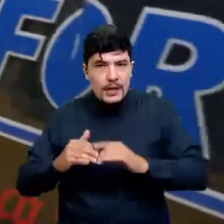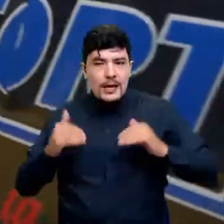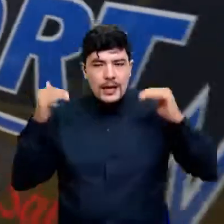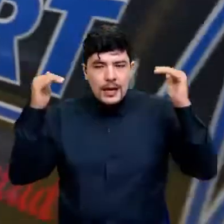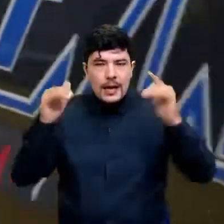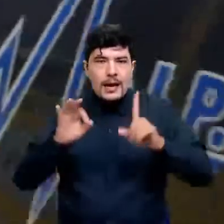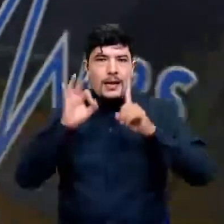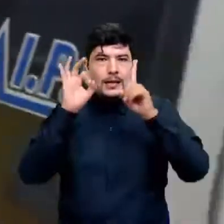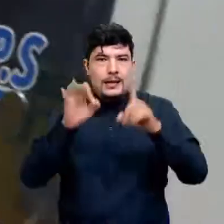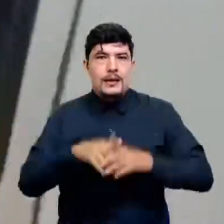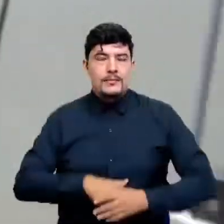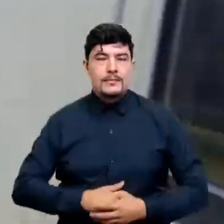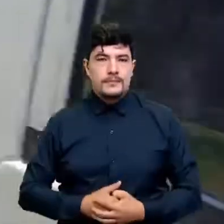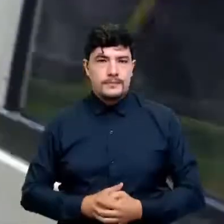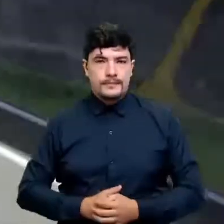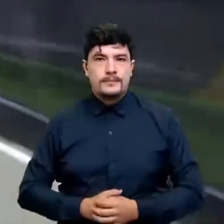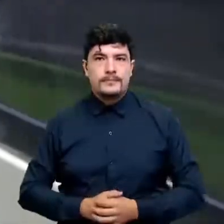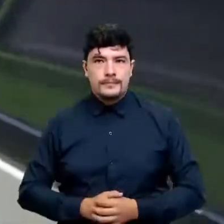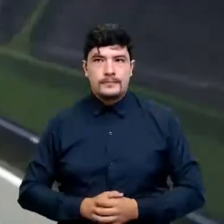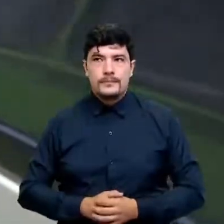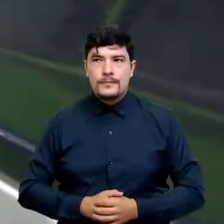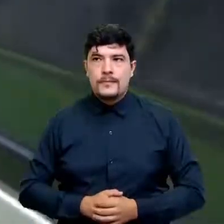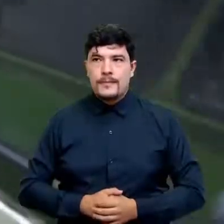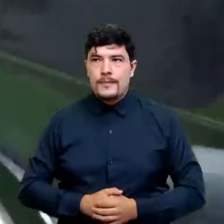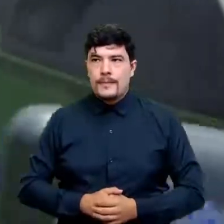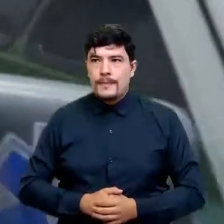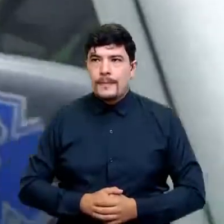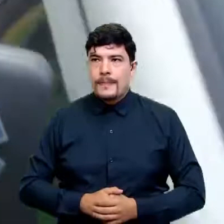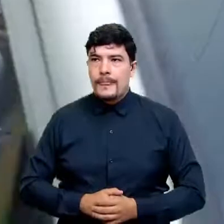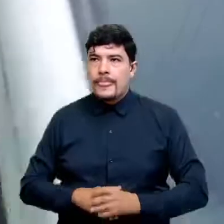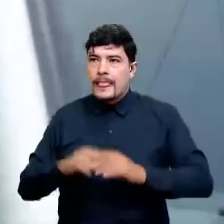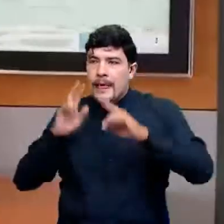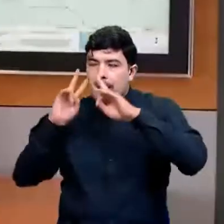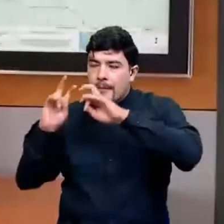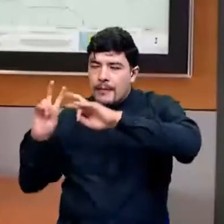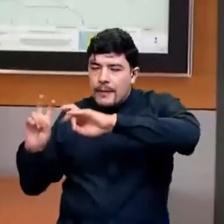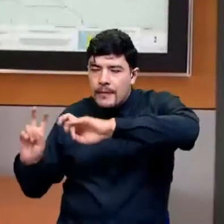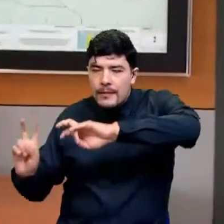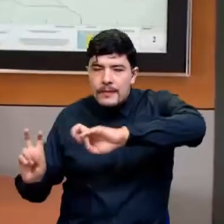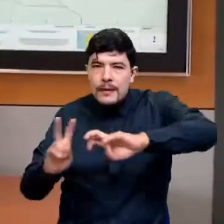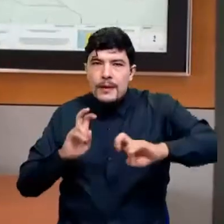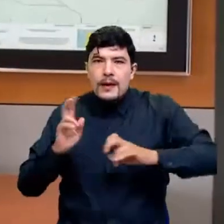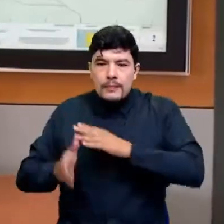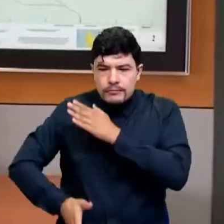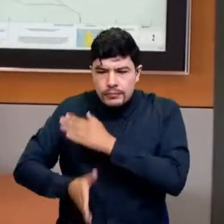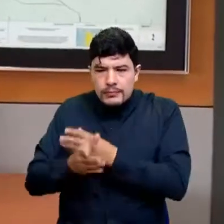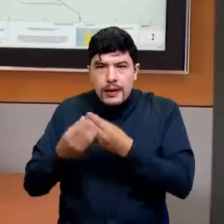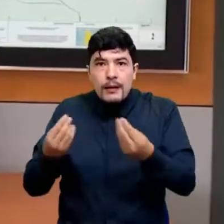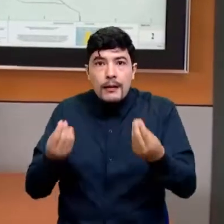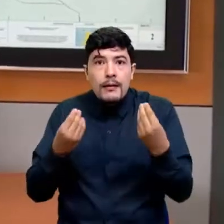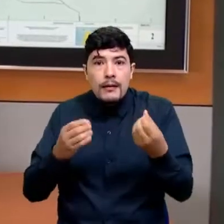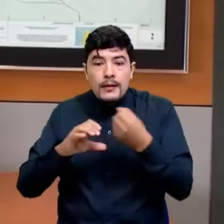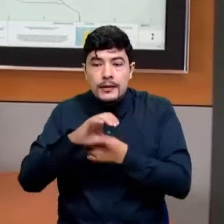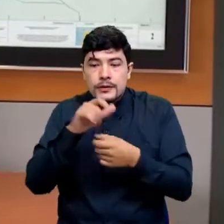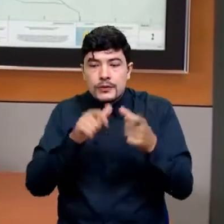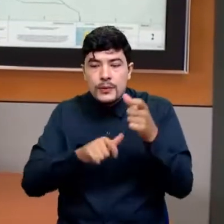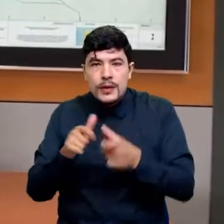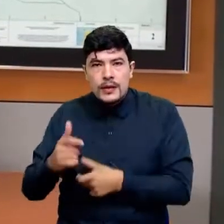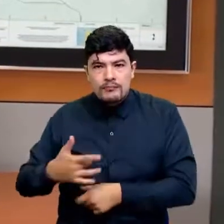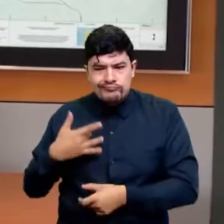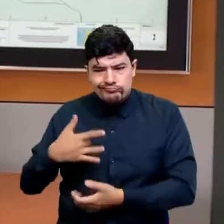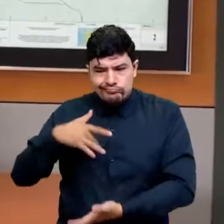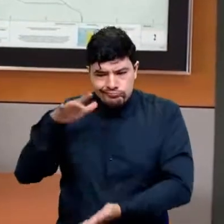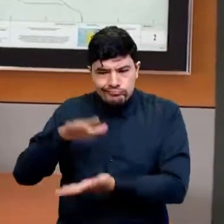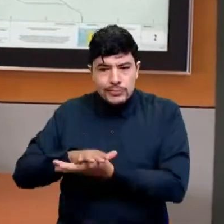de calidad. Seguiremos haciendo este tipo de operativos para que toda la ciudadanía esté tranquila de que